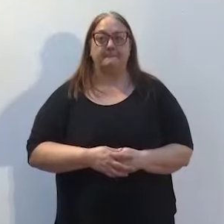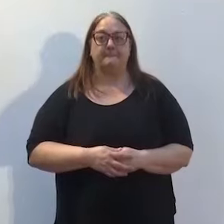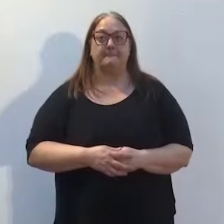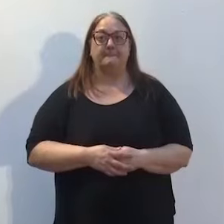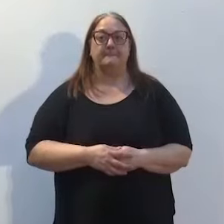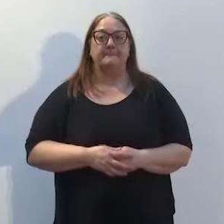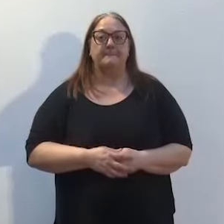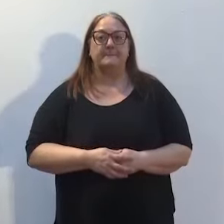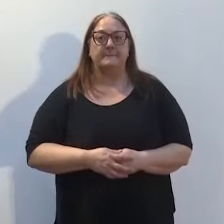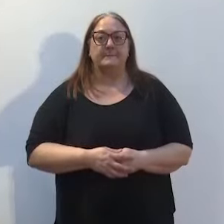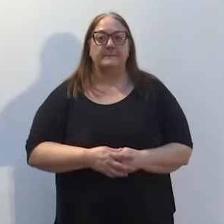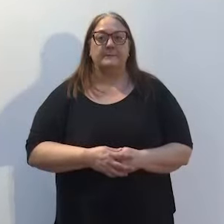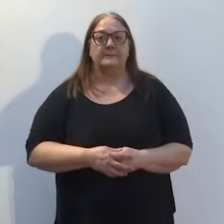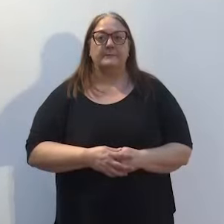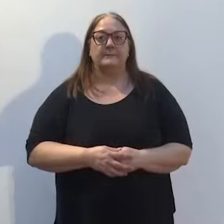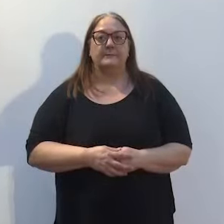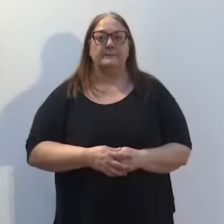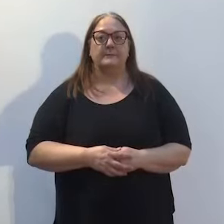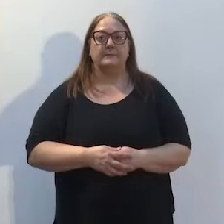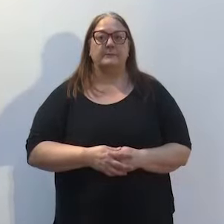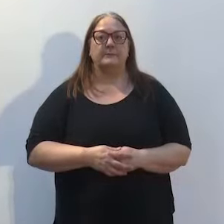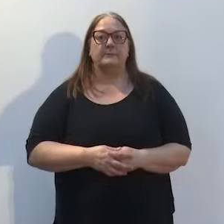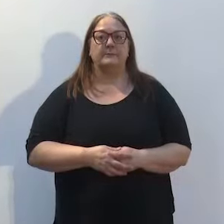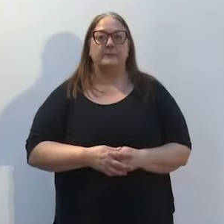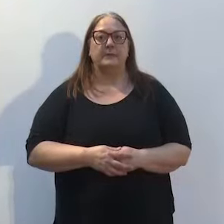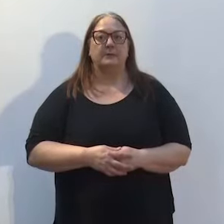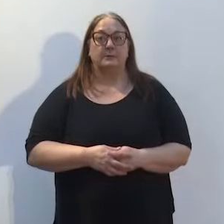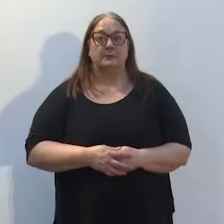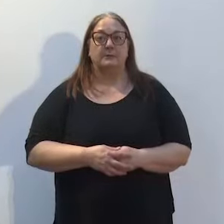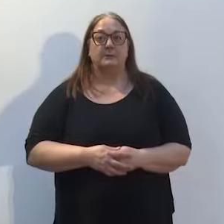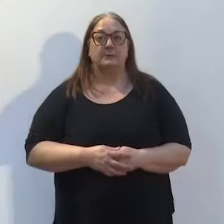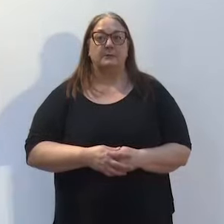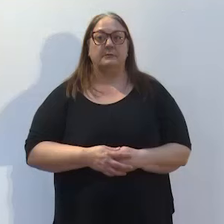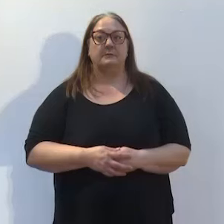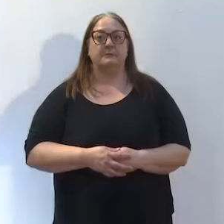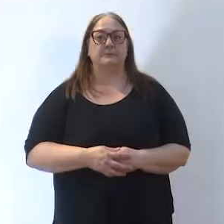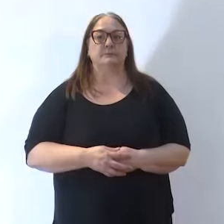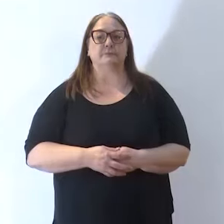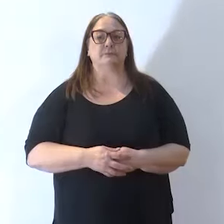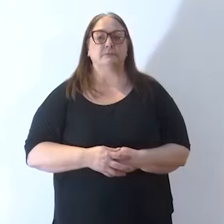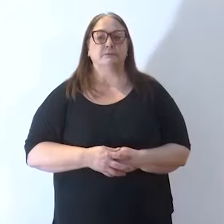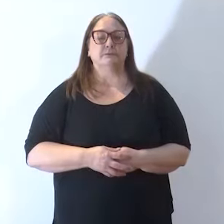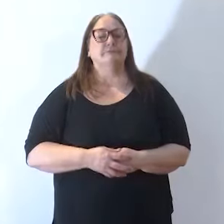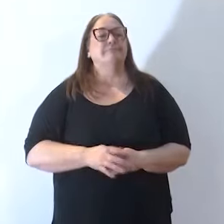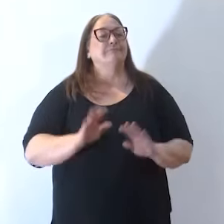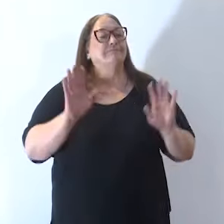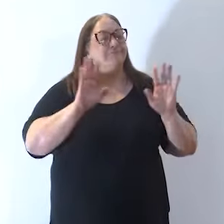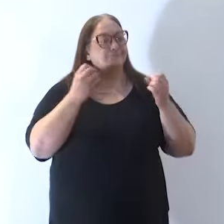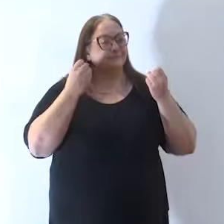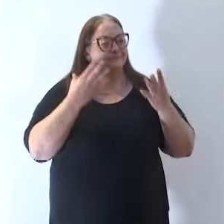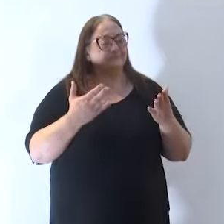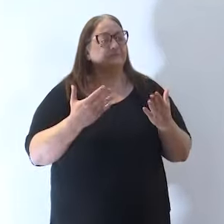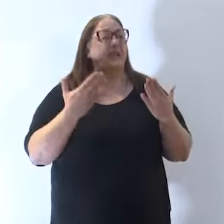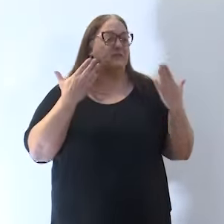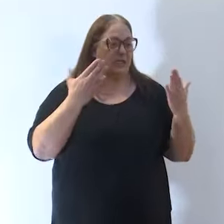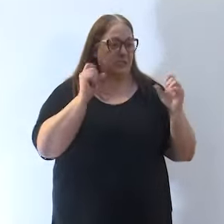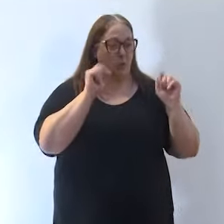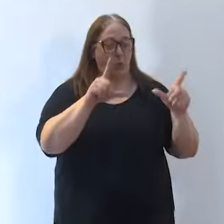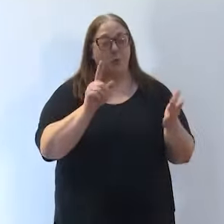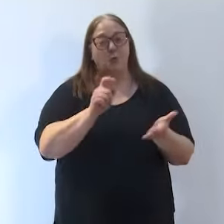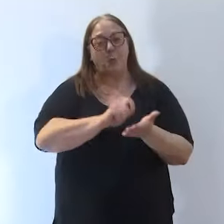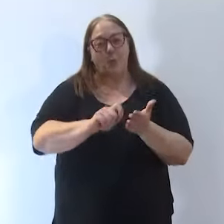simple Hola buenas tardes aciones por el libro todavía no lo leí pero bueno Le estaba preguntando al profesor